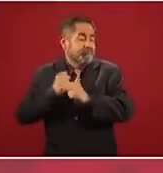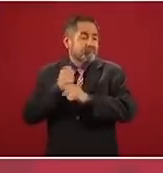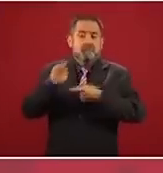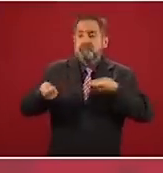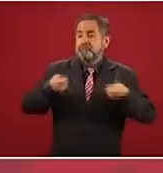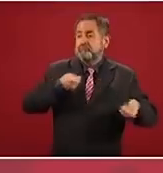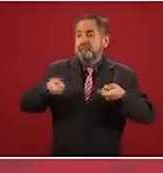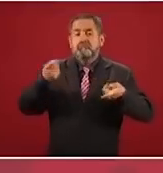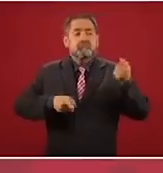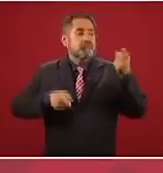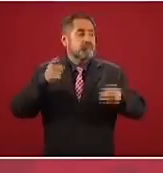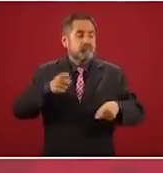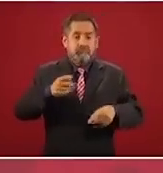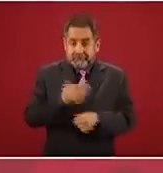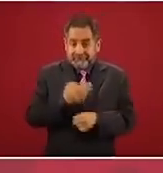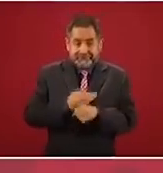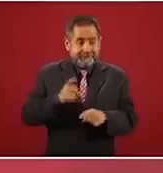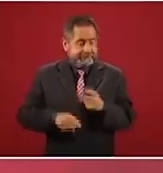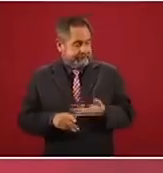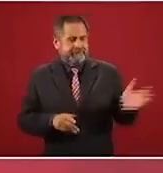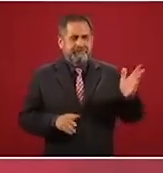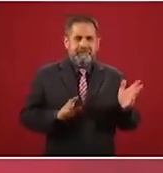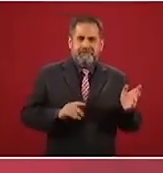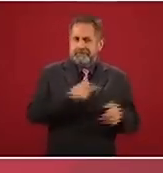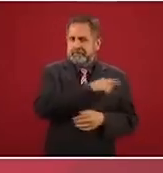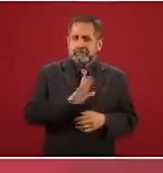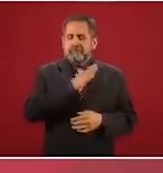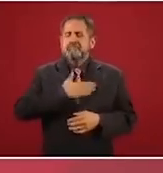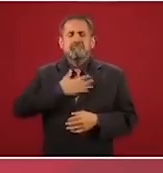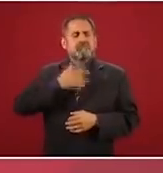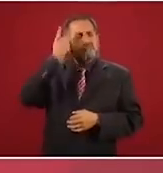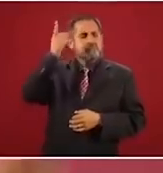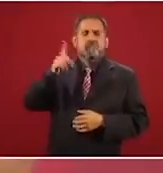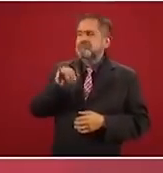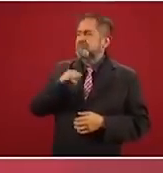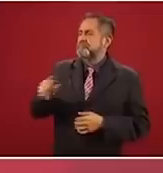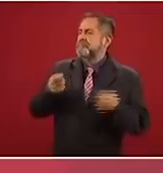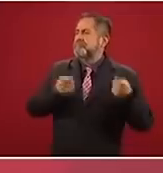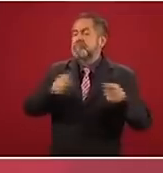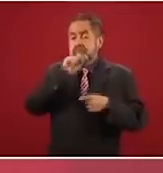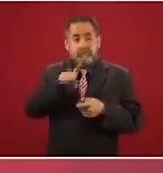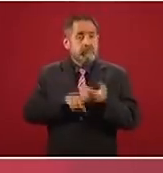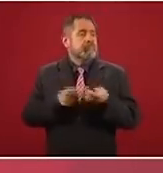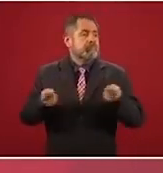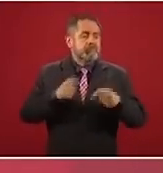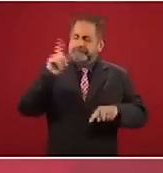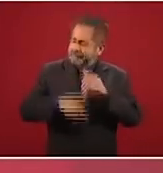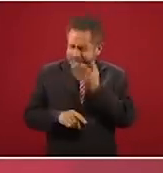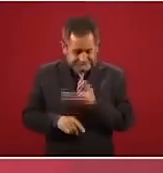mucho tiempo y que pensaban que eran los dueños del Seguro Social en Jalisco, por ejemplo, y eso se